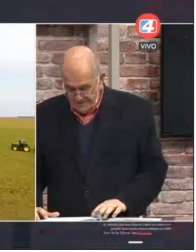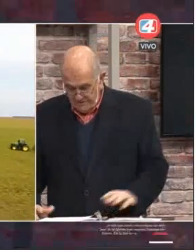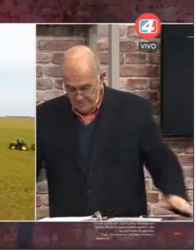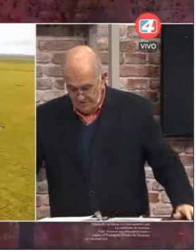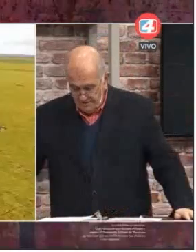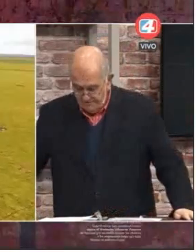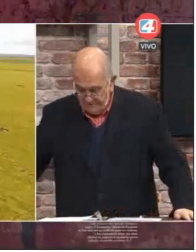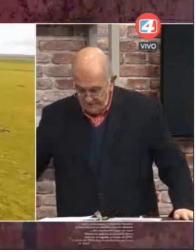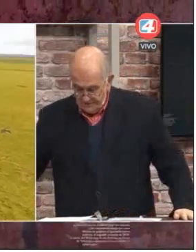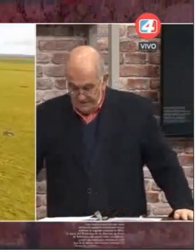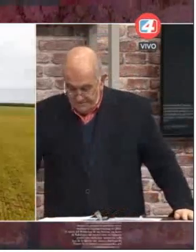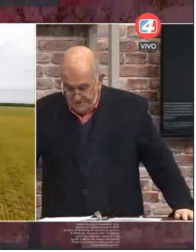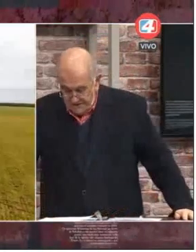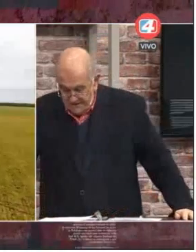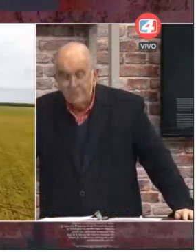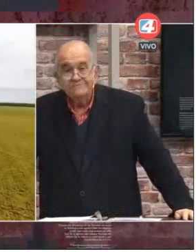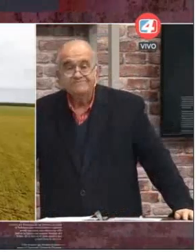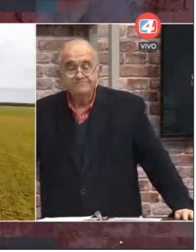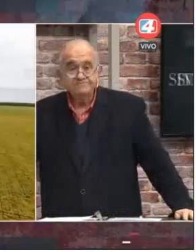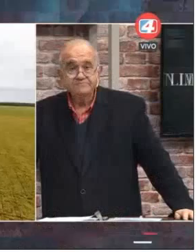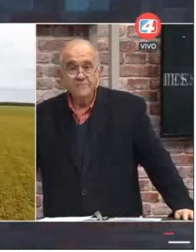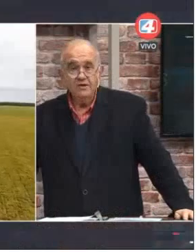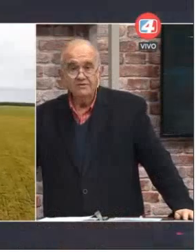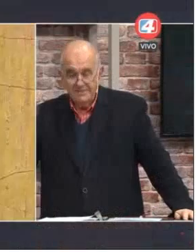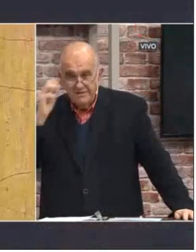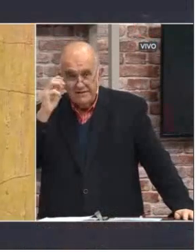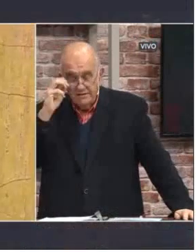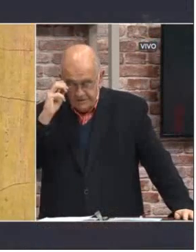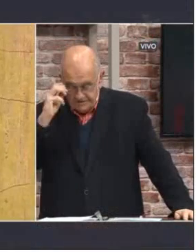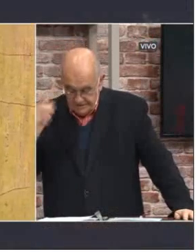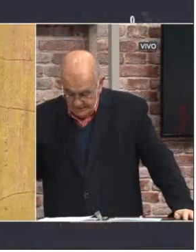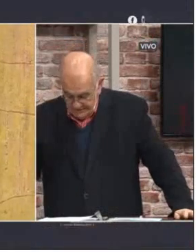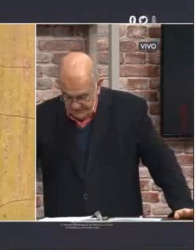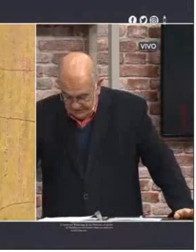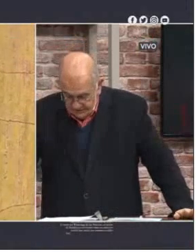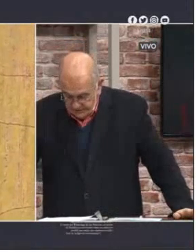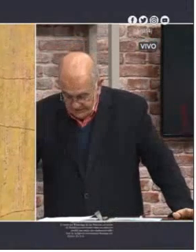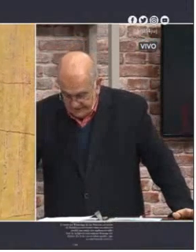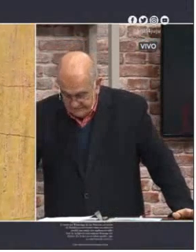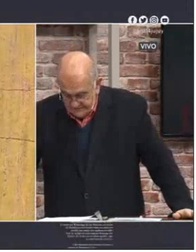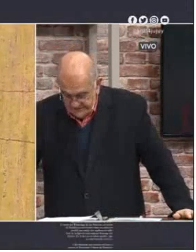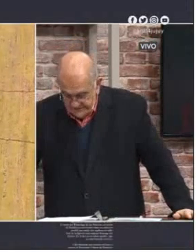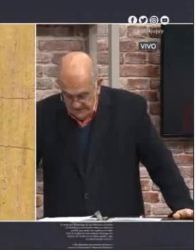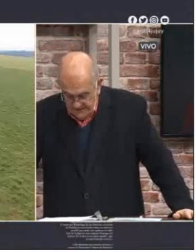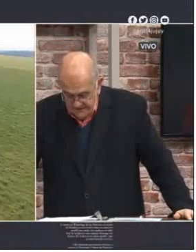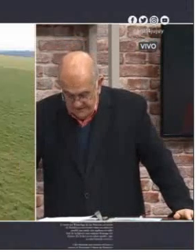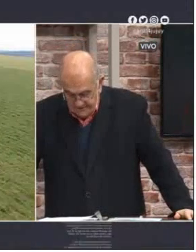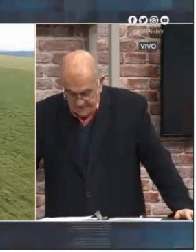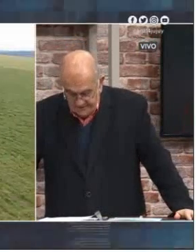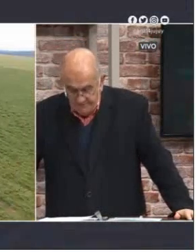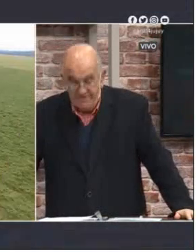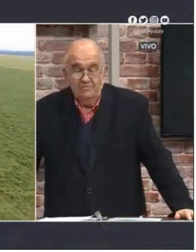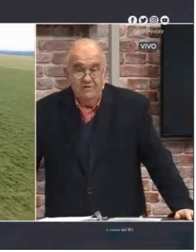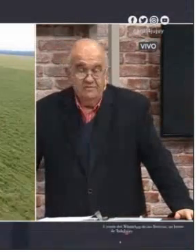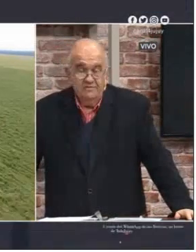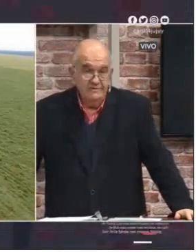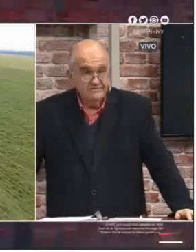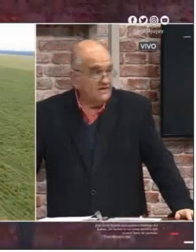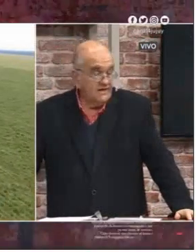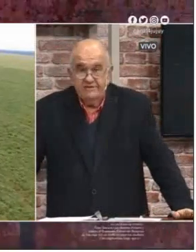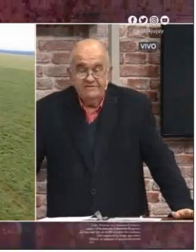campo el día de hoy pero hay un paro en el campo en el día de hoy o sea mentalmente esto es lo que está si éste para